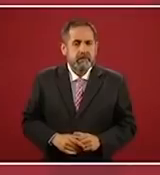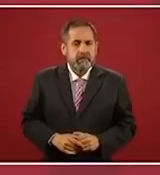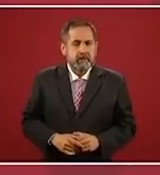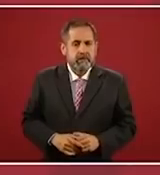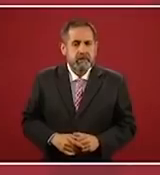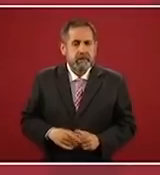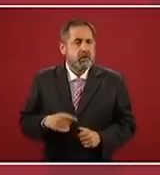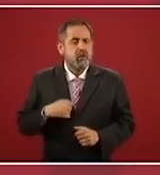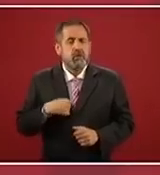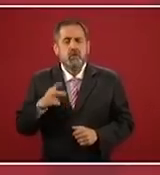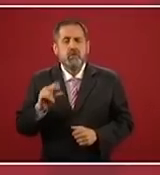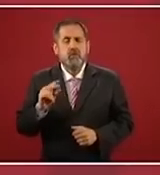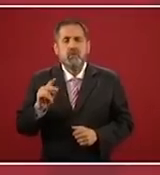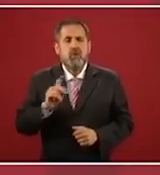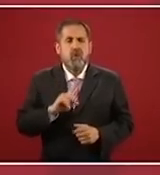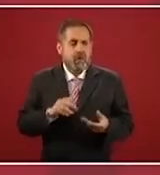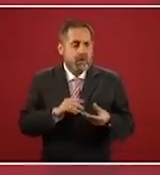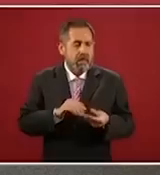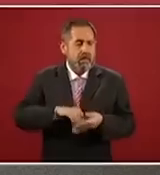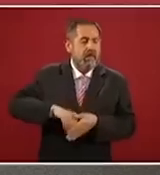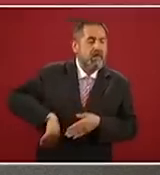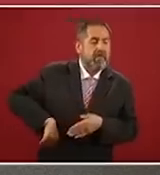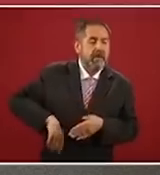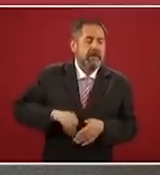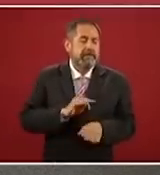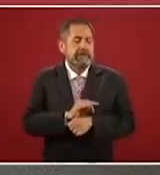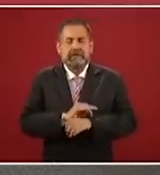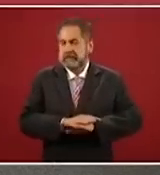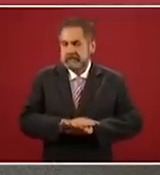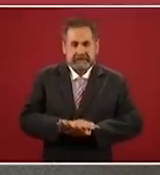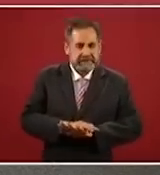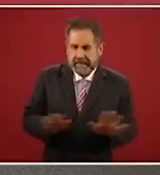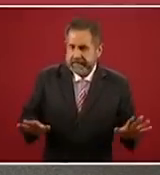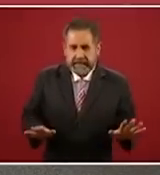No voy yo a estar tapando nada, es lo mismo.